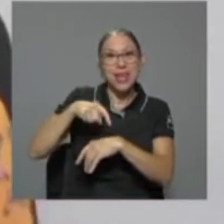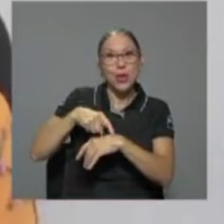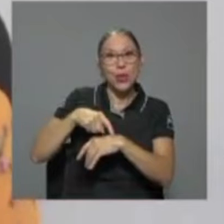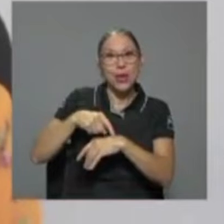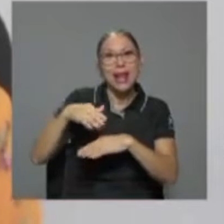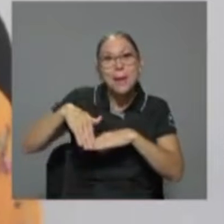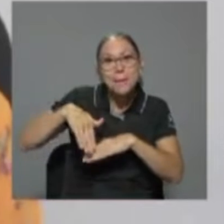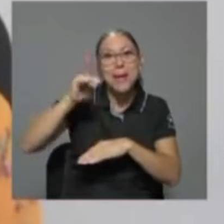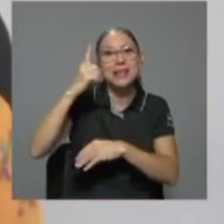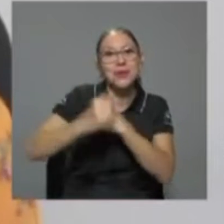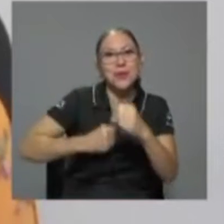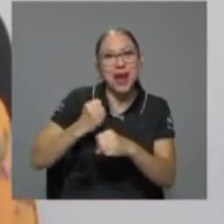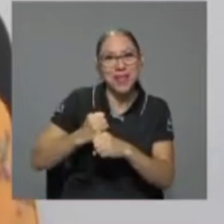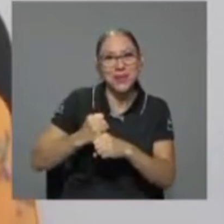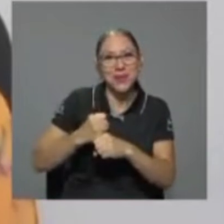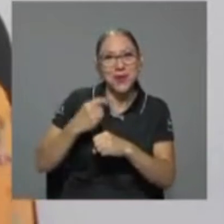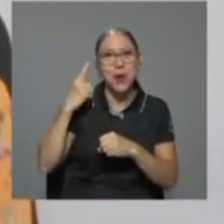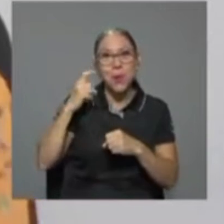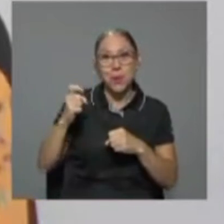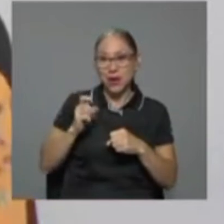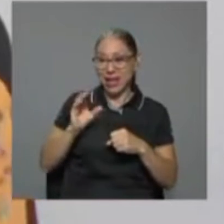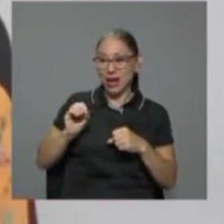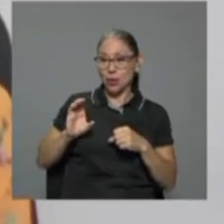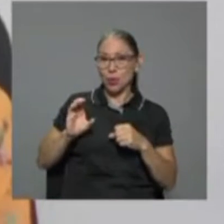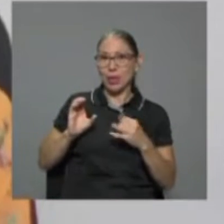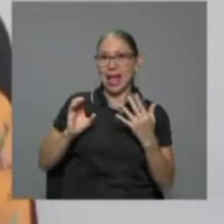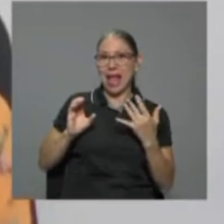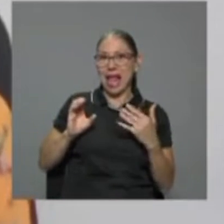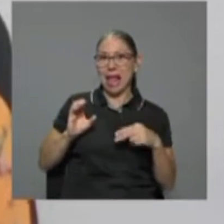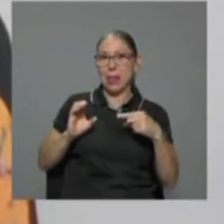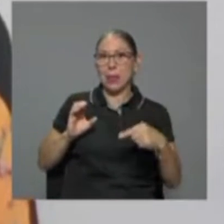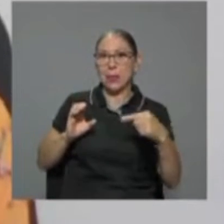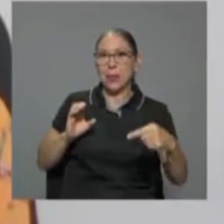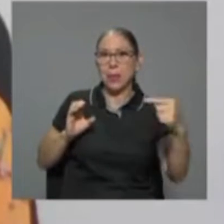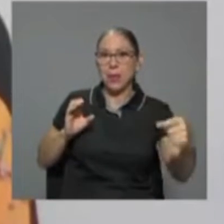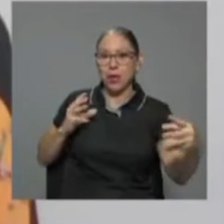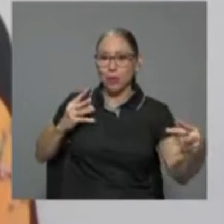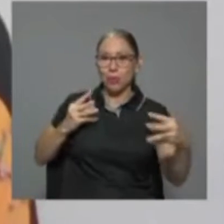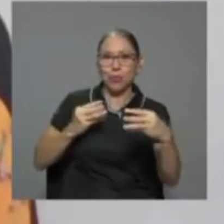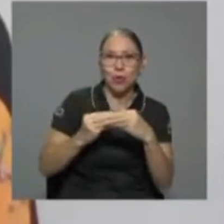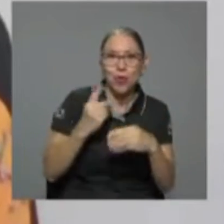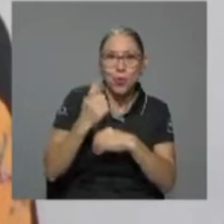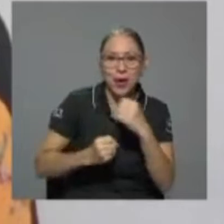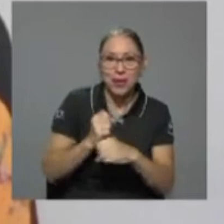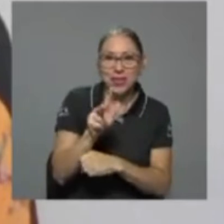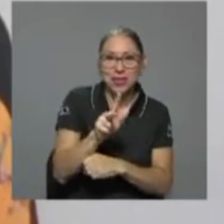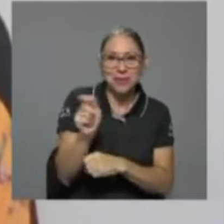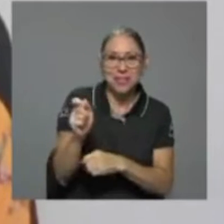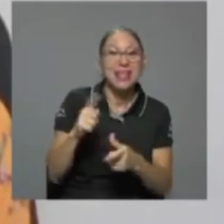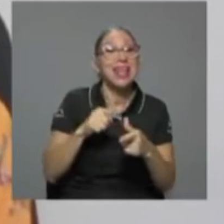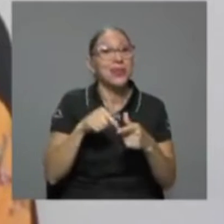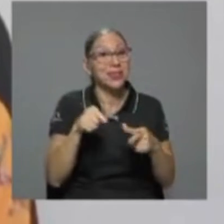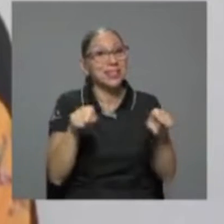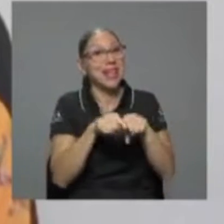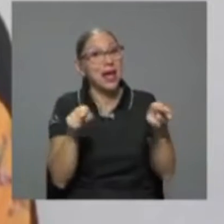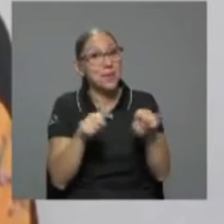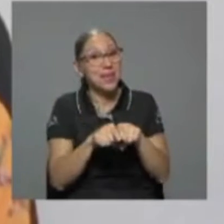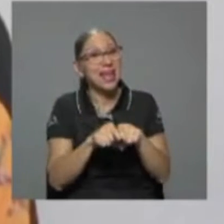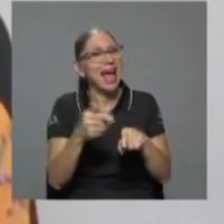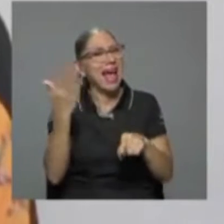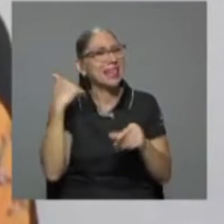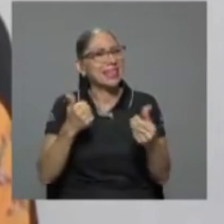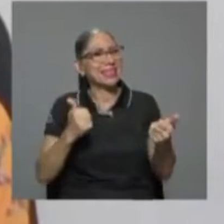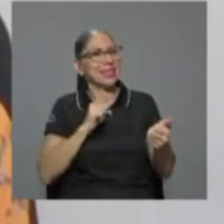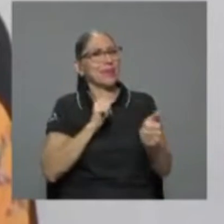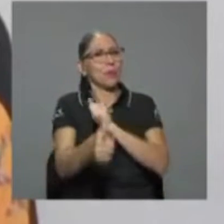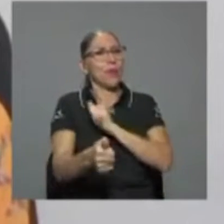Pero, entonces, esto, digamos, genera un efecto. También, producto de la pandemia, se había aprobado una ley de moratoria fiscal a